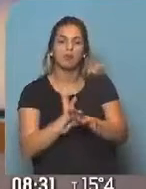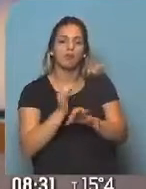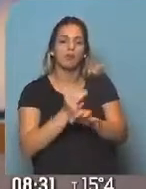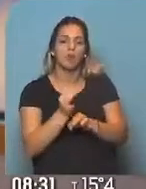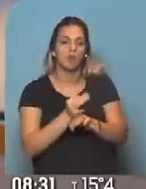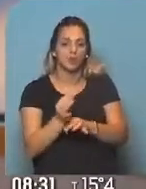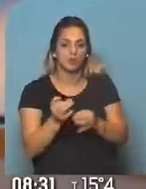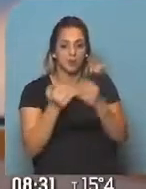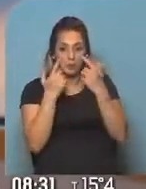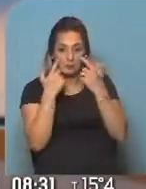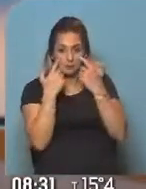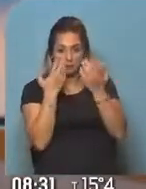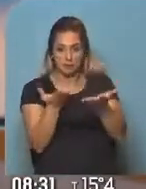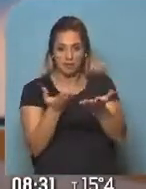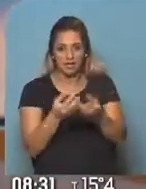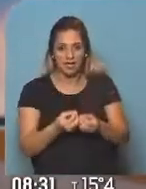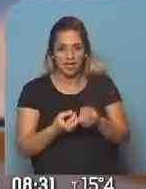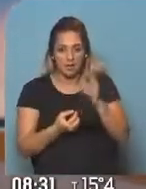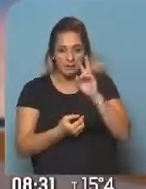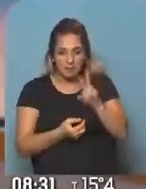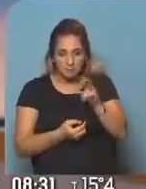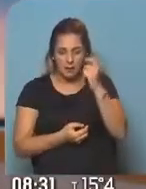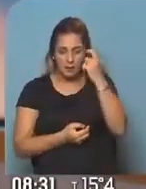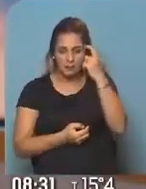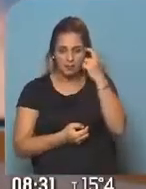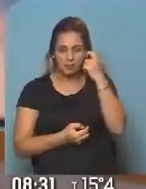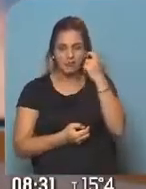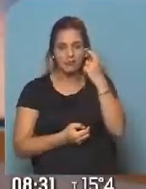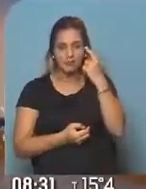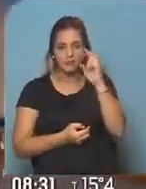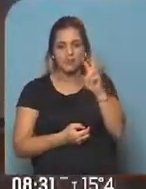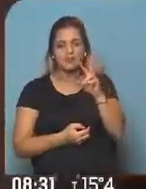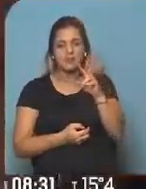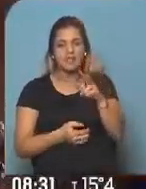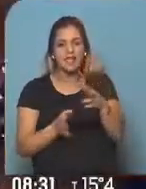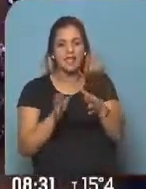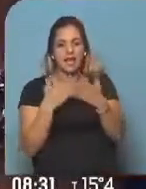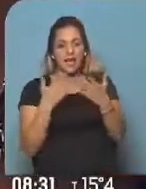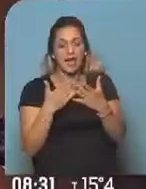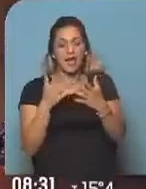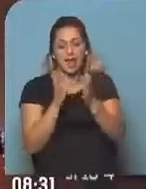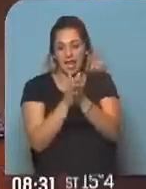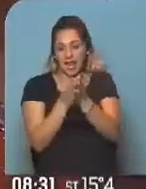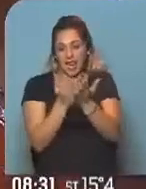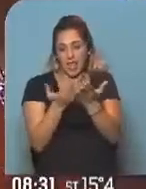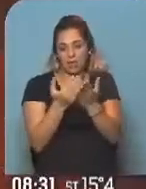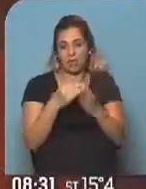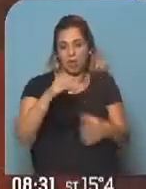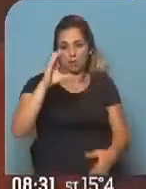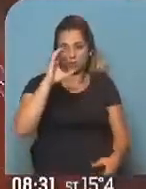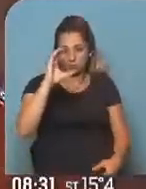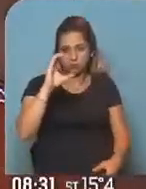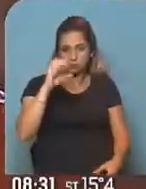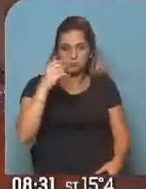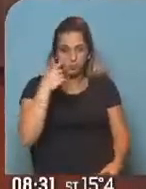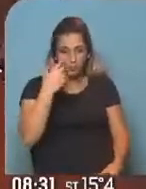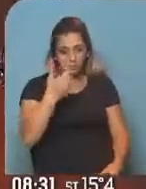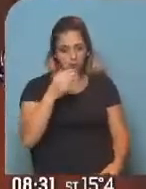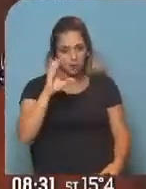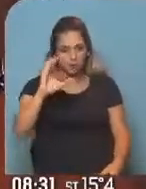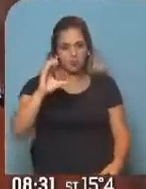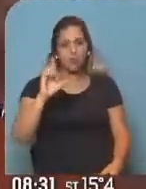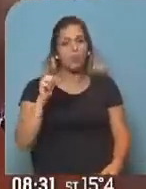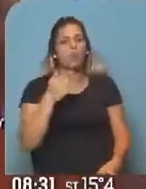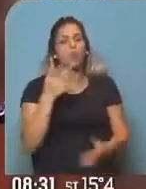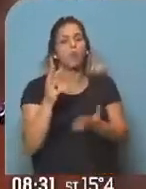mirones esto pero que si esto yo decía no sólo los escriben libros tan anchos perdón porque quiero mostrarles que es muy gordo cuántas